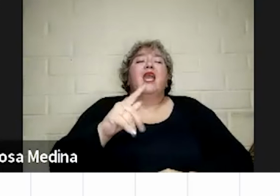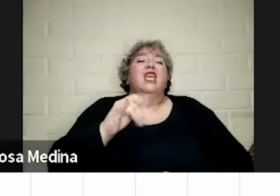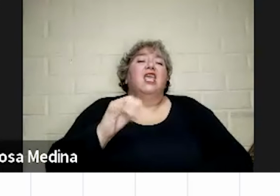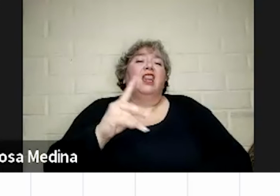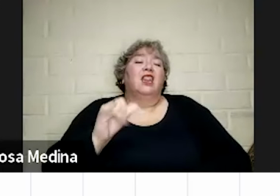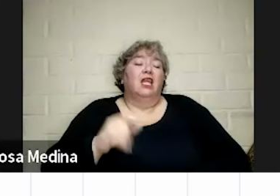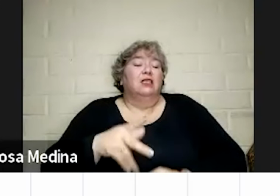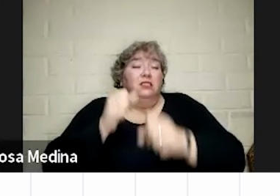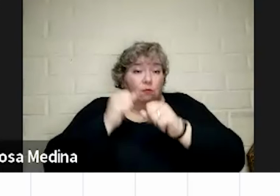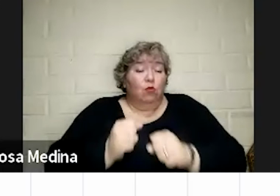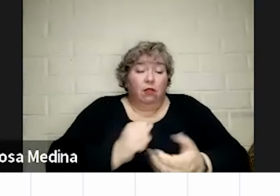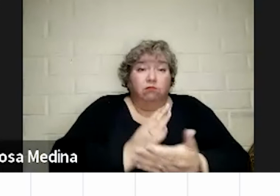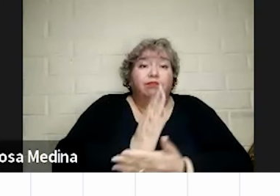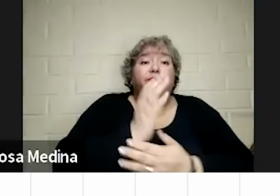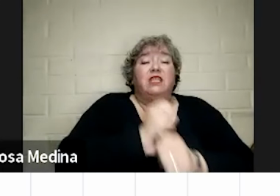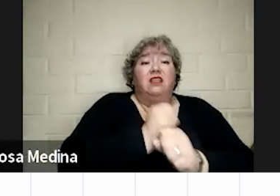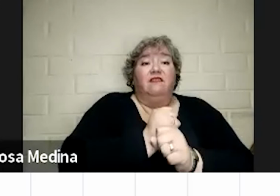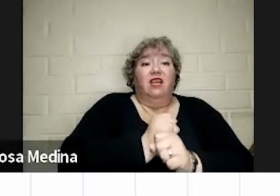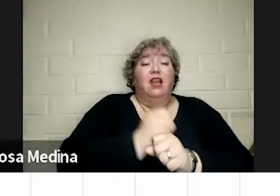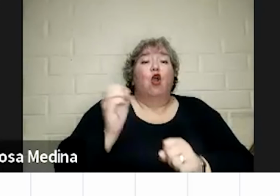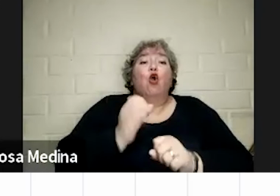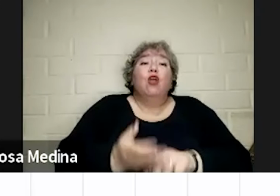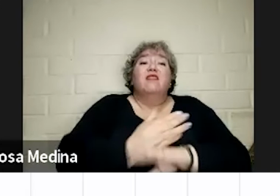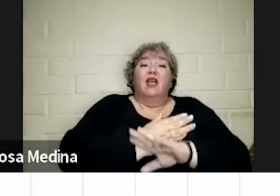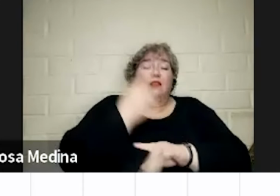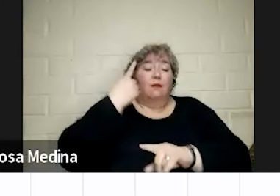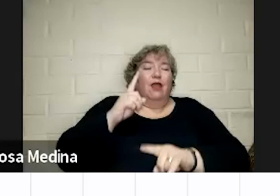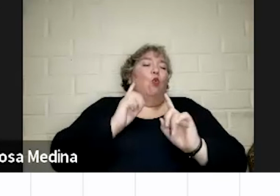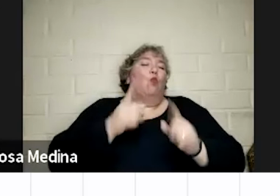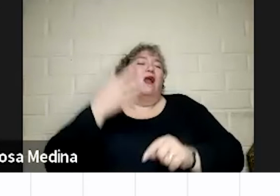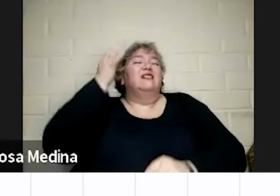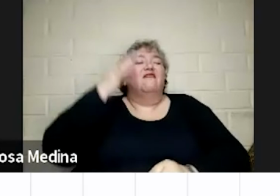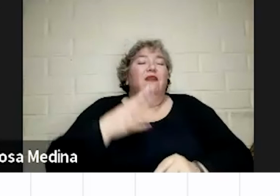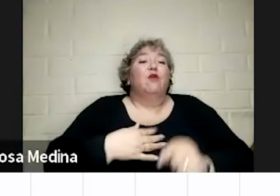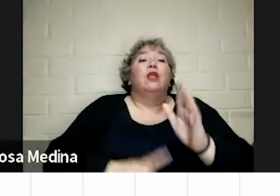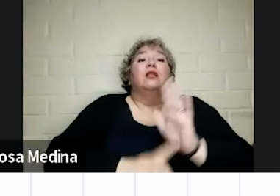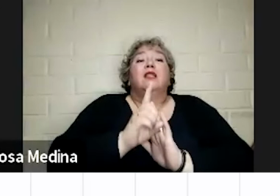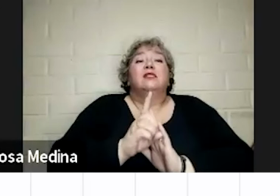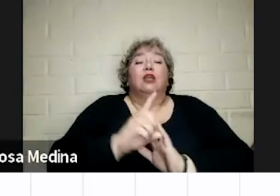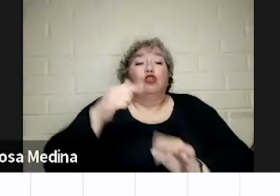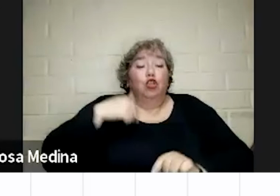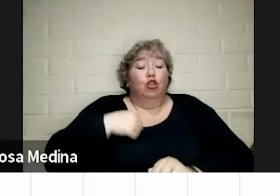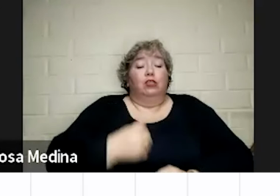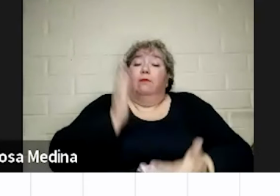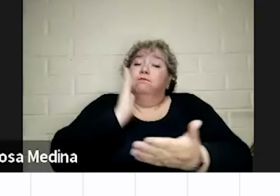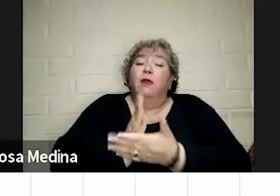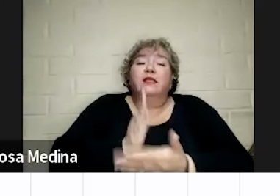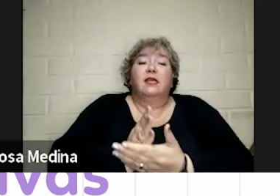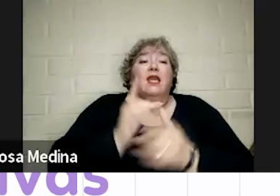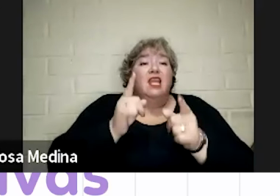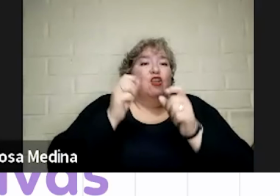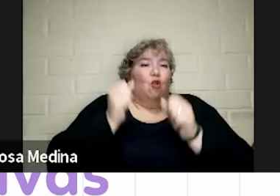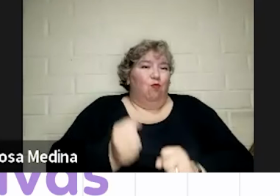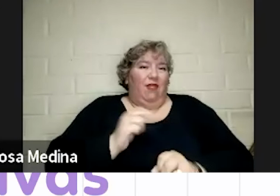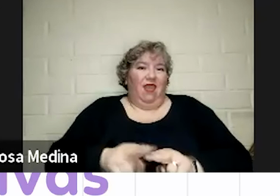antes. ¿Ya? Pero sabemos que igual están en desarrollo y las exigencias que le voy a hacer a los niños van a ser menores.